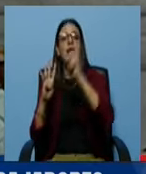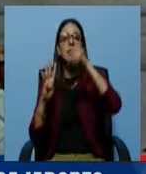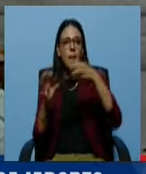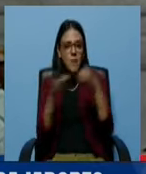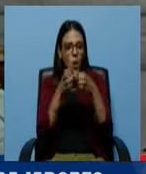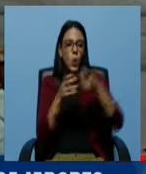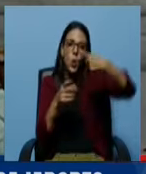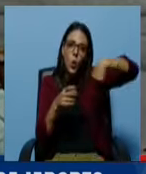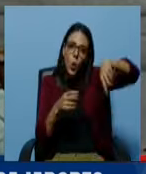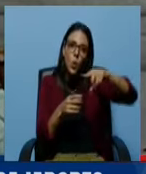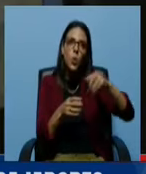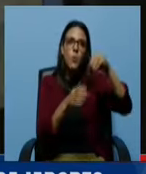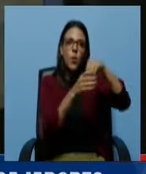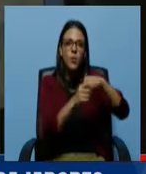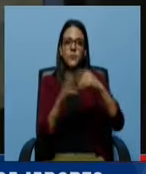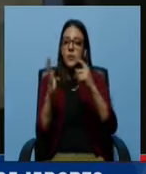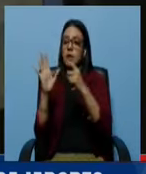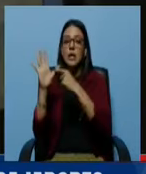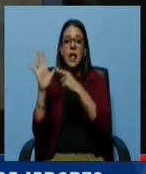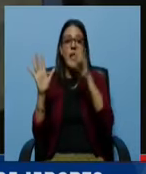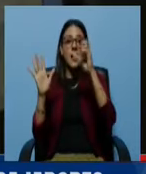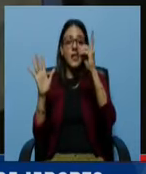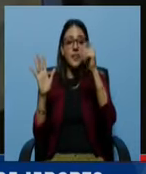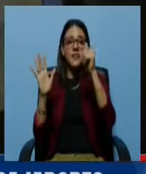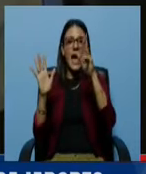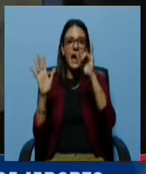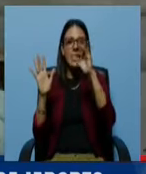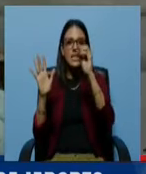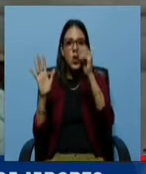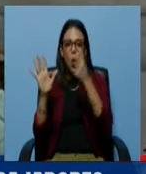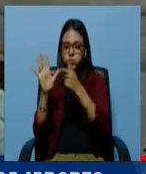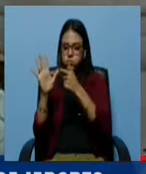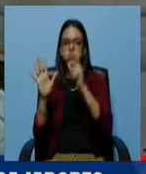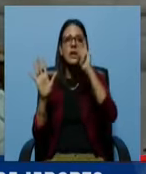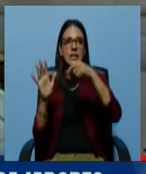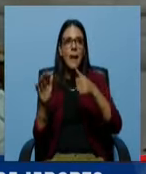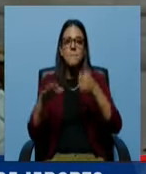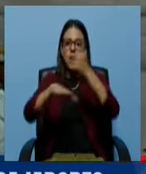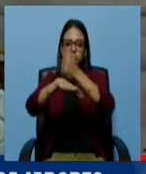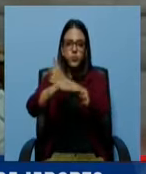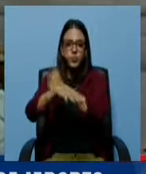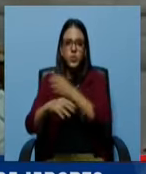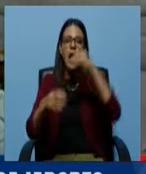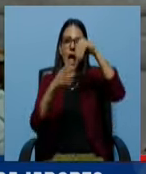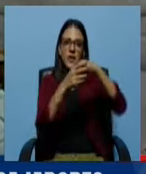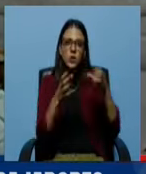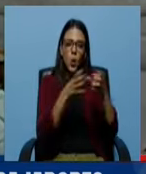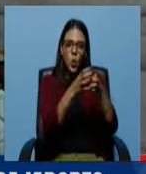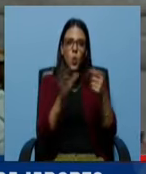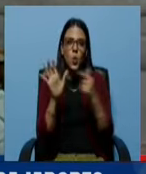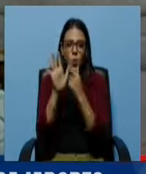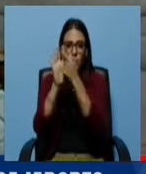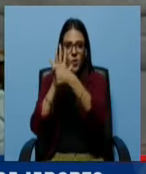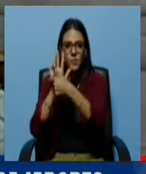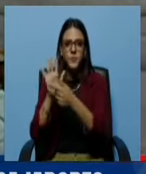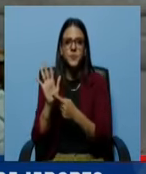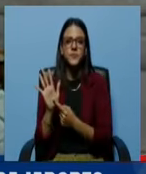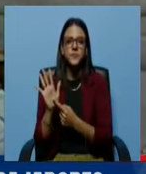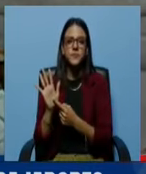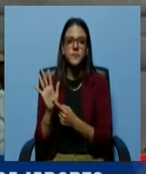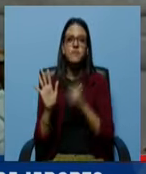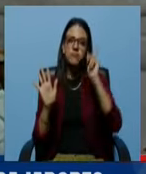Brigada, Darío Milanés con Z, Milanés de Melo,